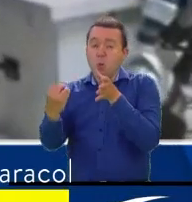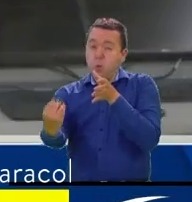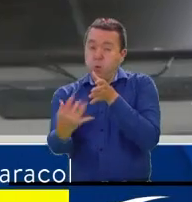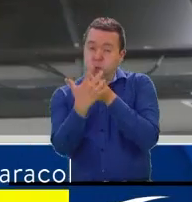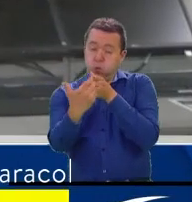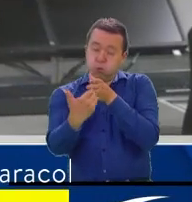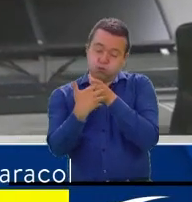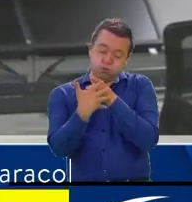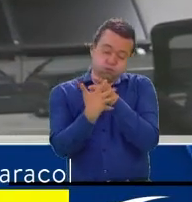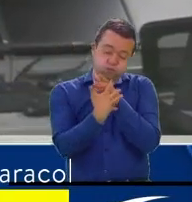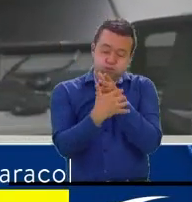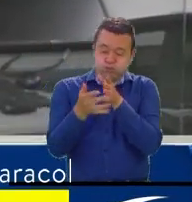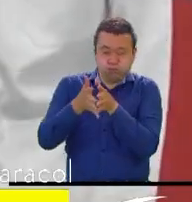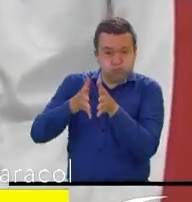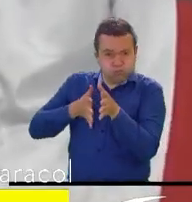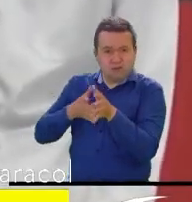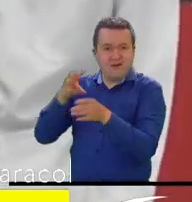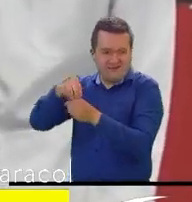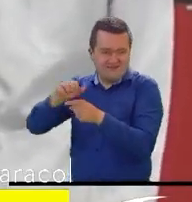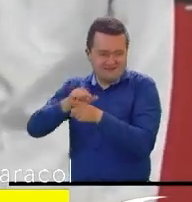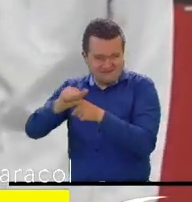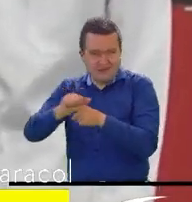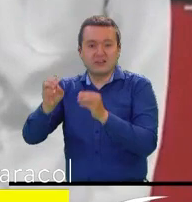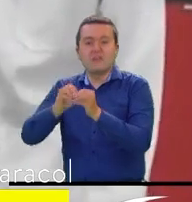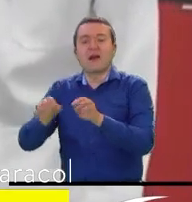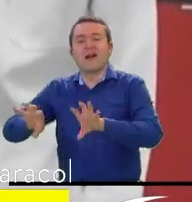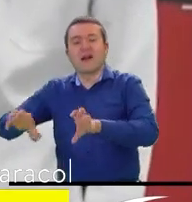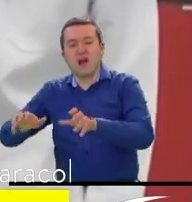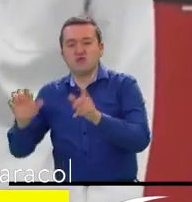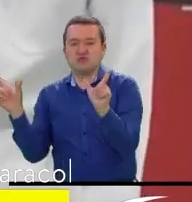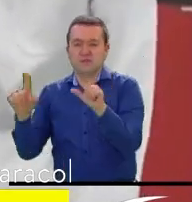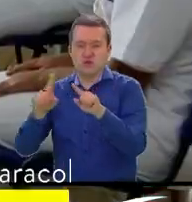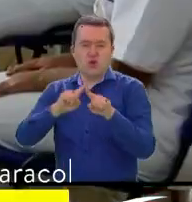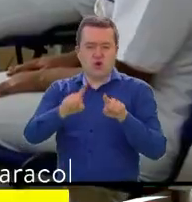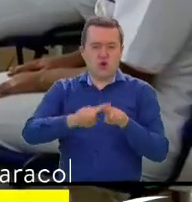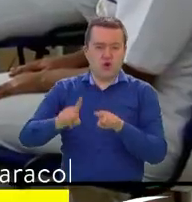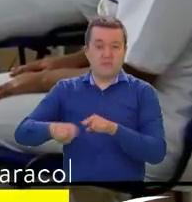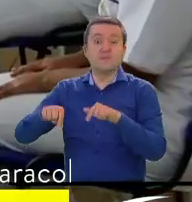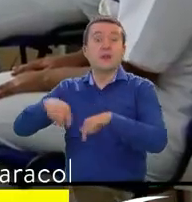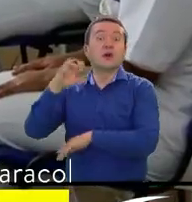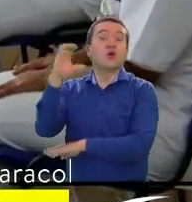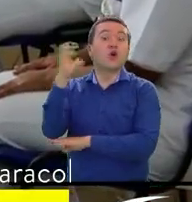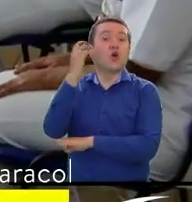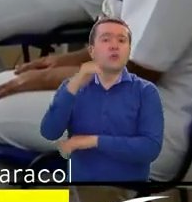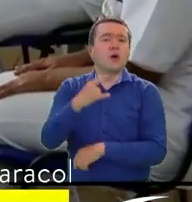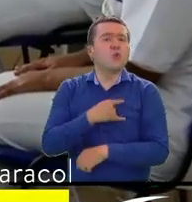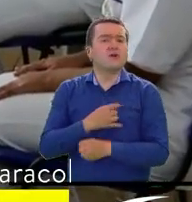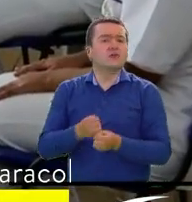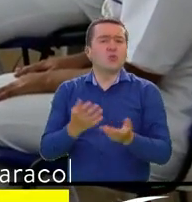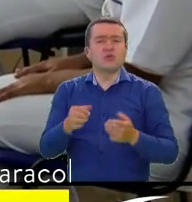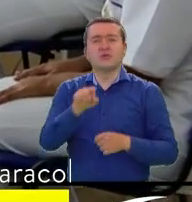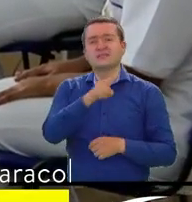radio y televisión, entre otros. En Colombia ya son 114 universidades que retornaron a la presencialidad para